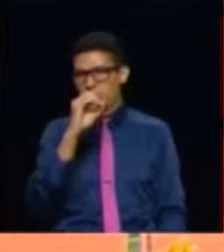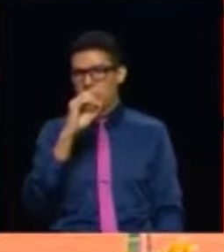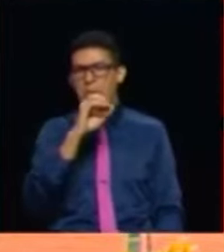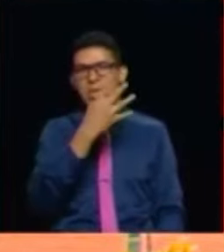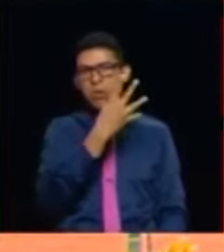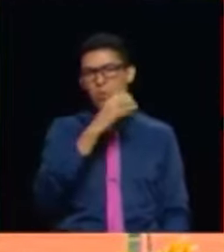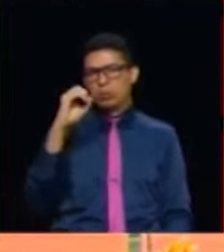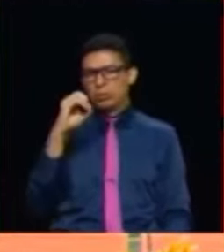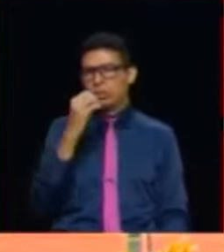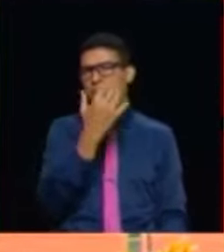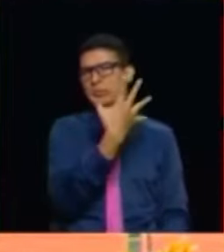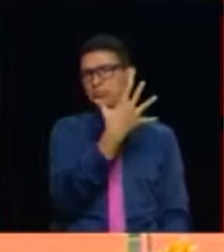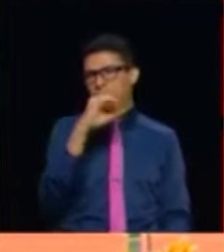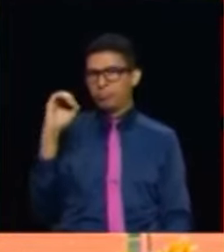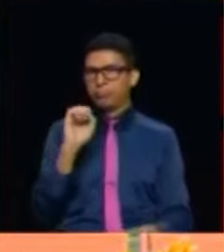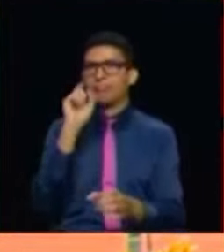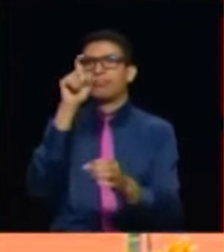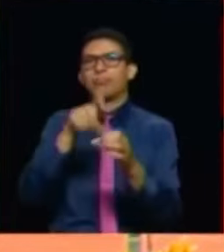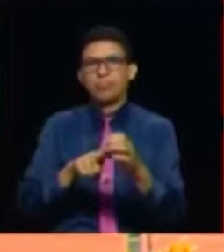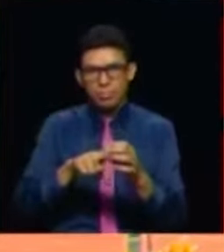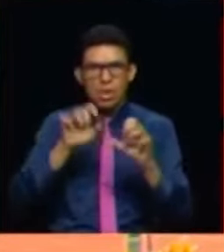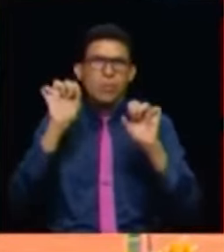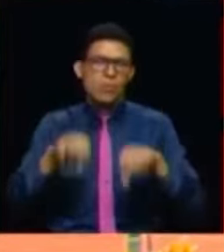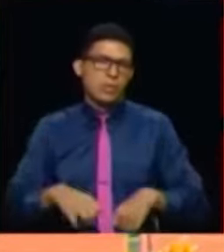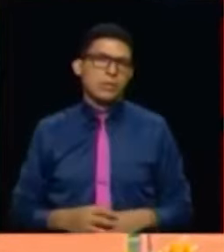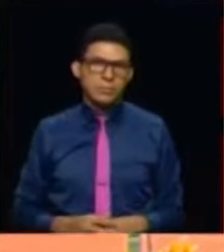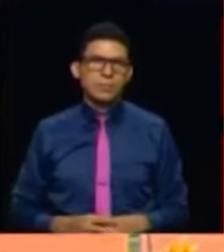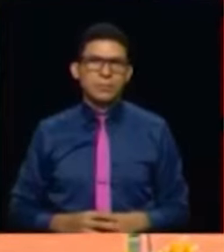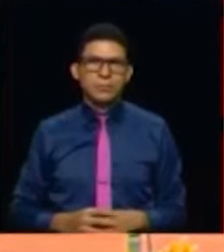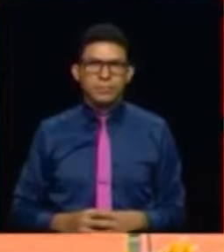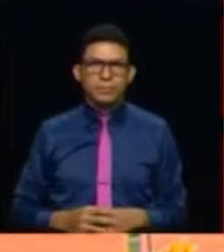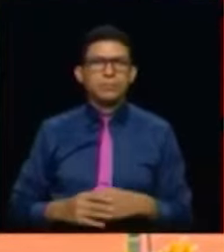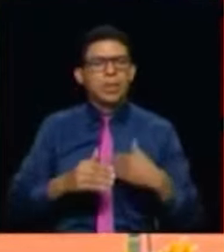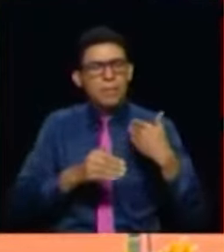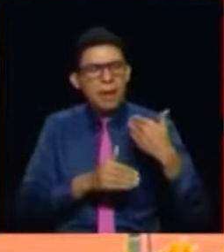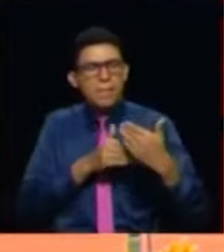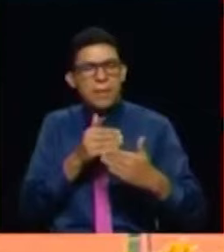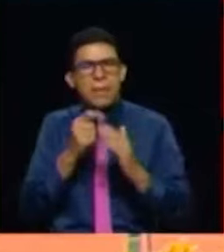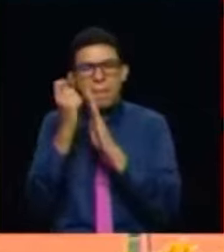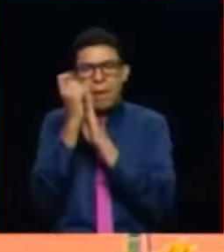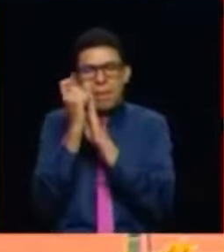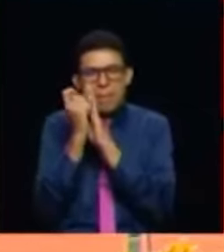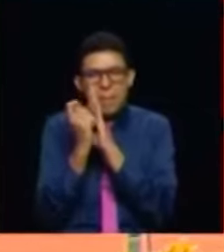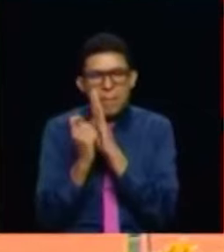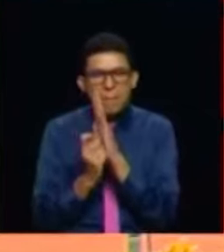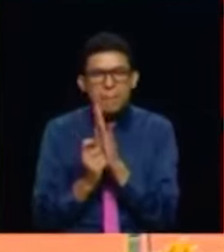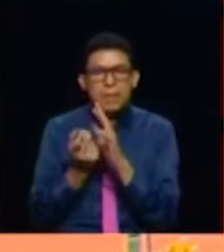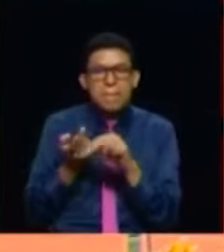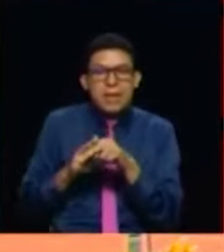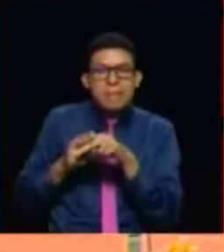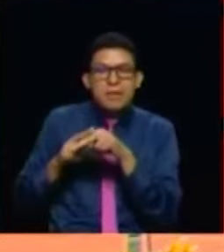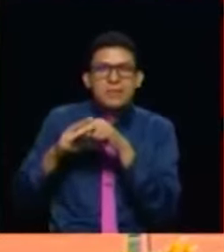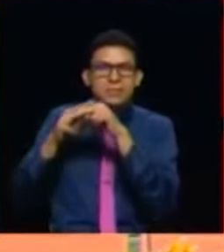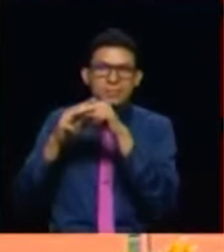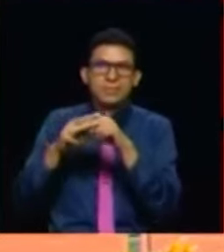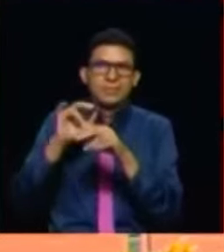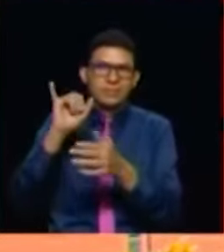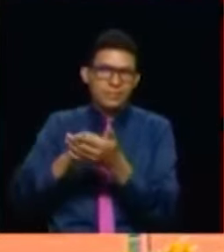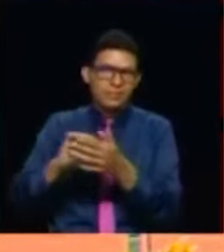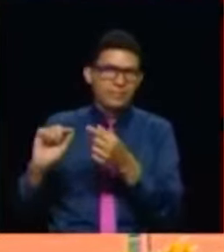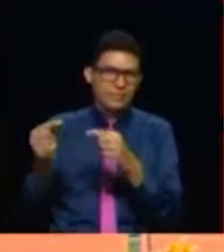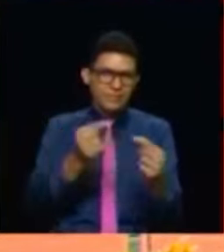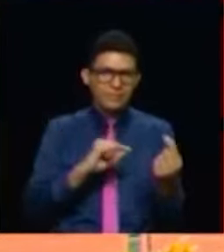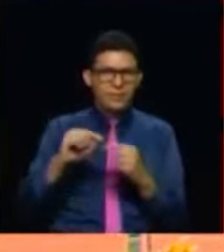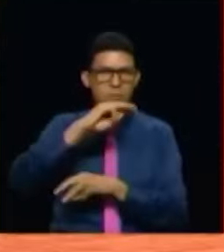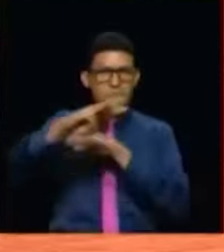400, 500, para poder ingresar al torneo. Y van consiguiendo estos puntos en ese circuito de torneos que se juegan